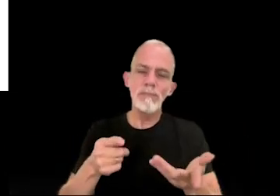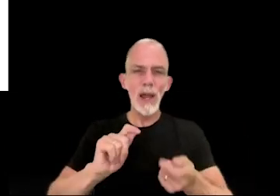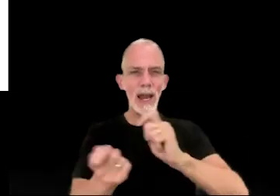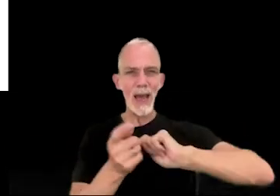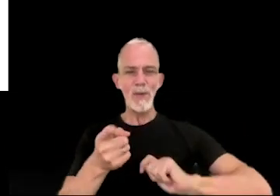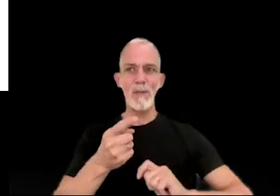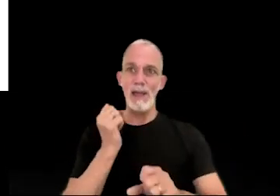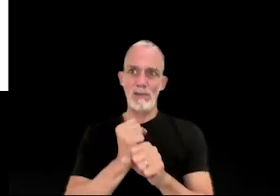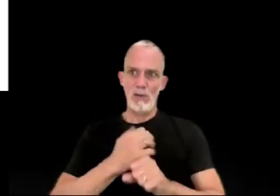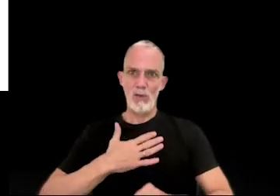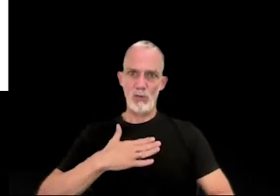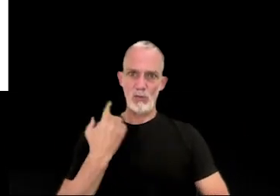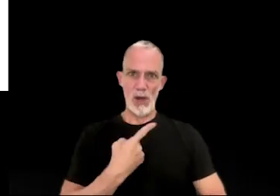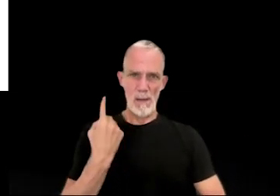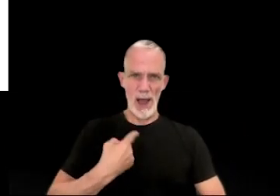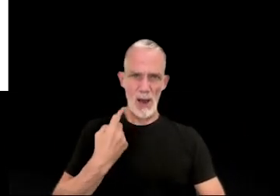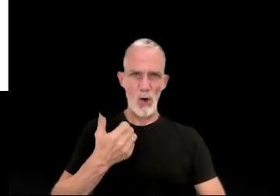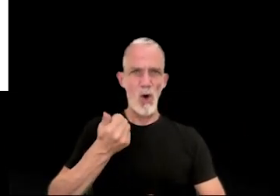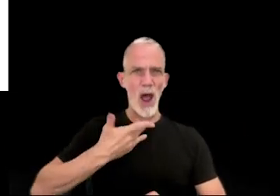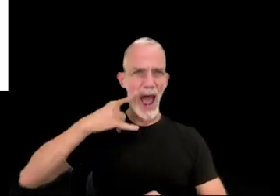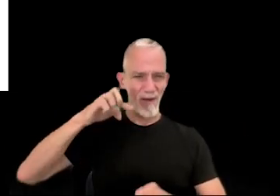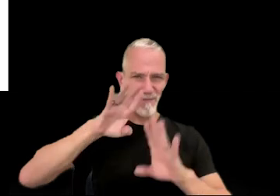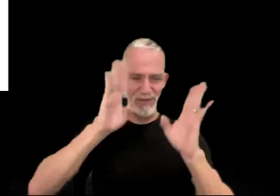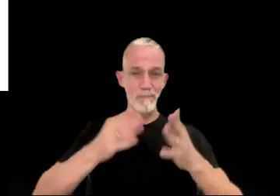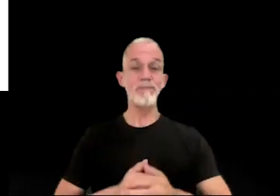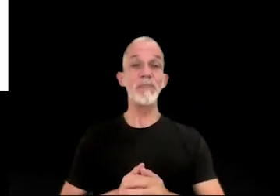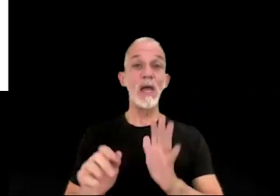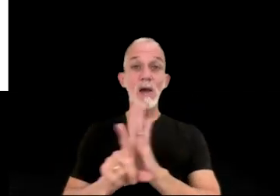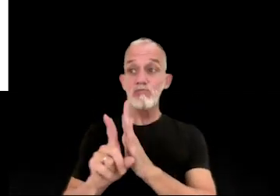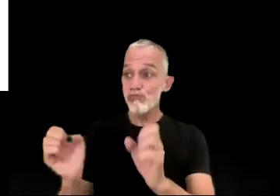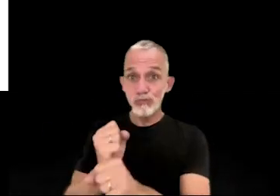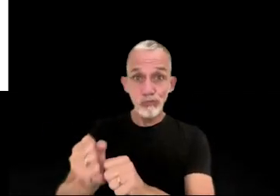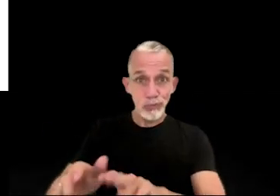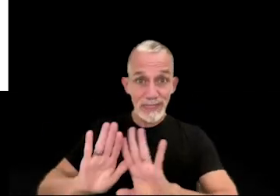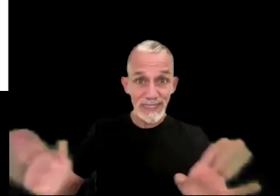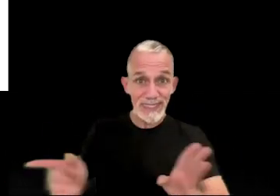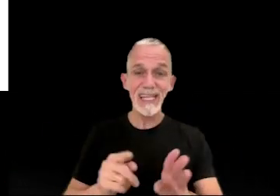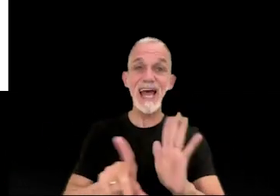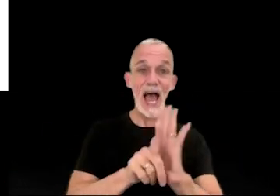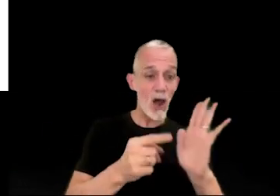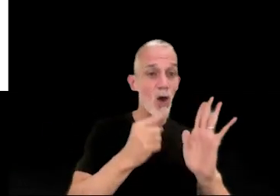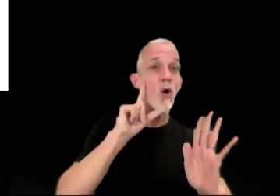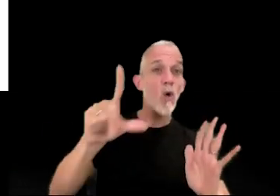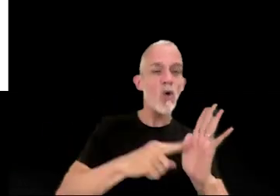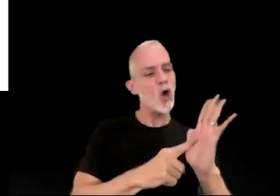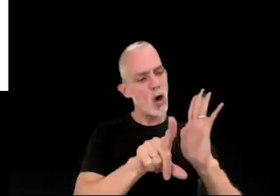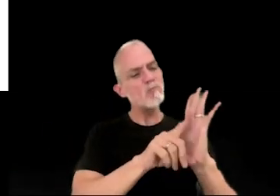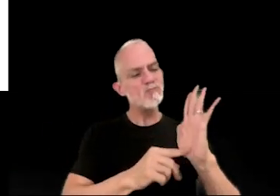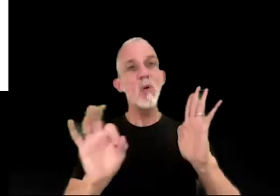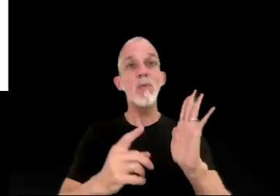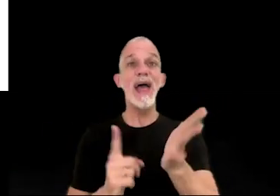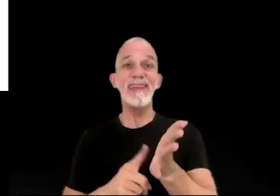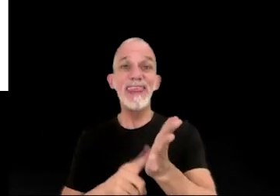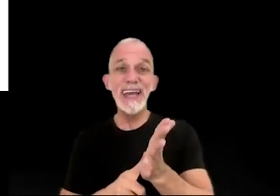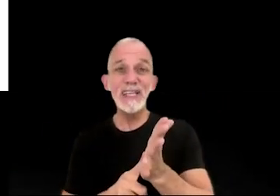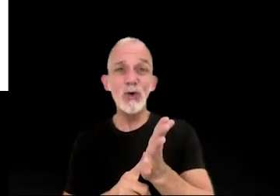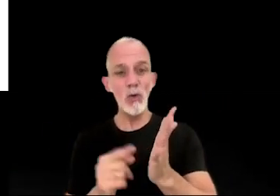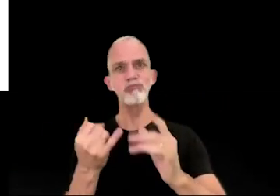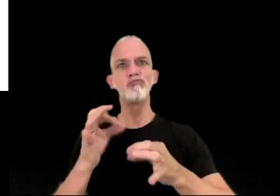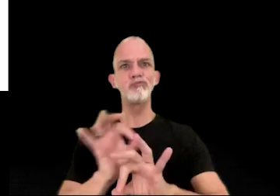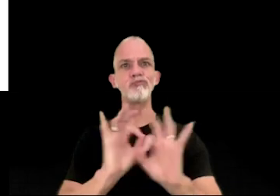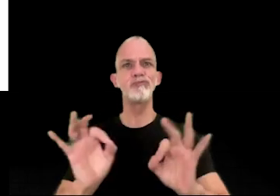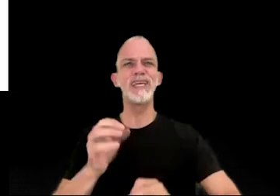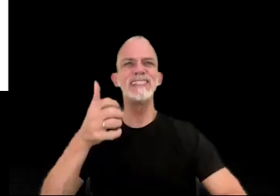tarea. Días después de la ley salió el decreto reglamentario 608,